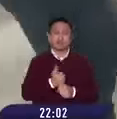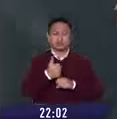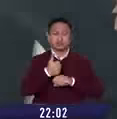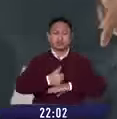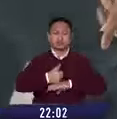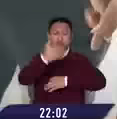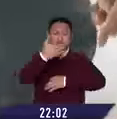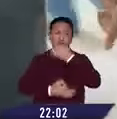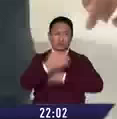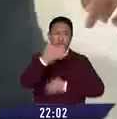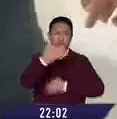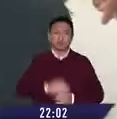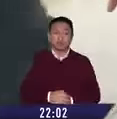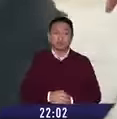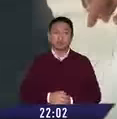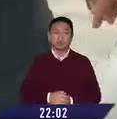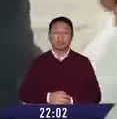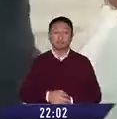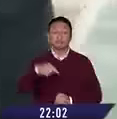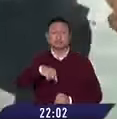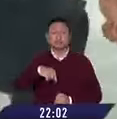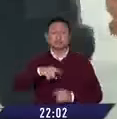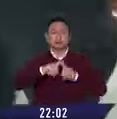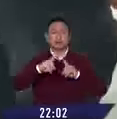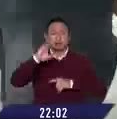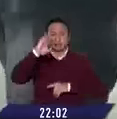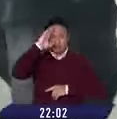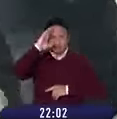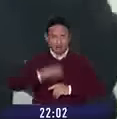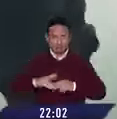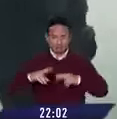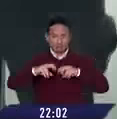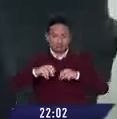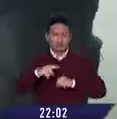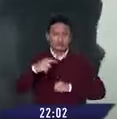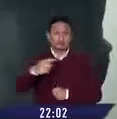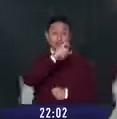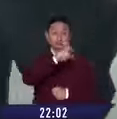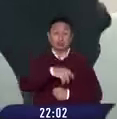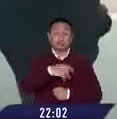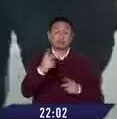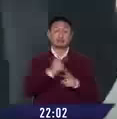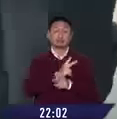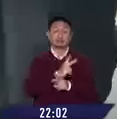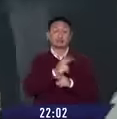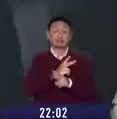juez competente, un trabajo interagencial que puso tras las rejas a un supuesto